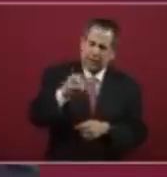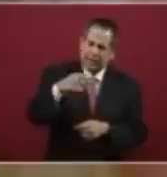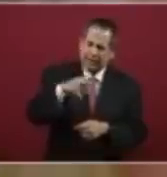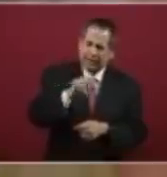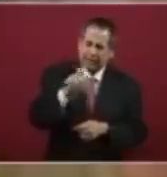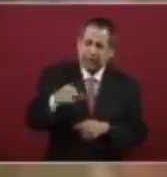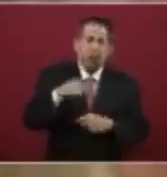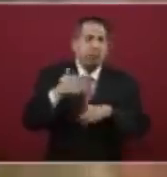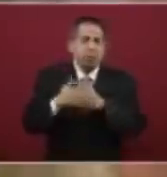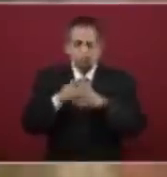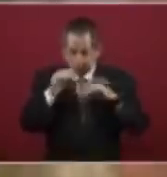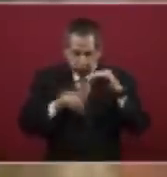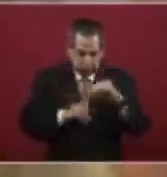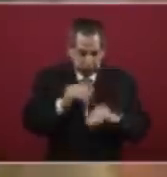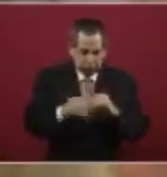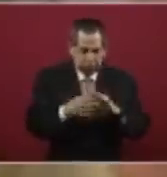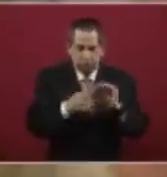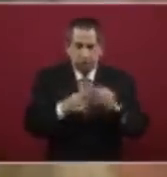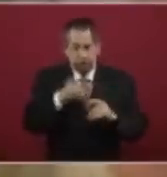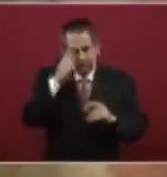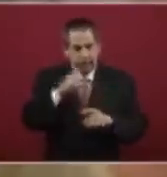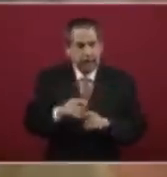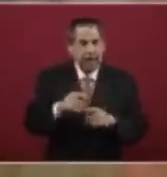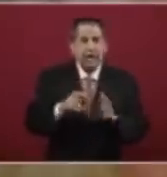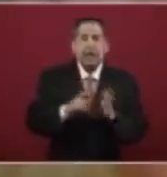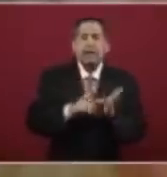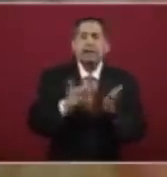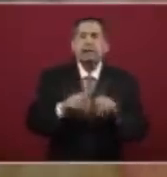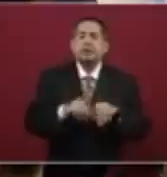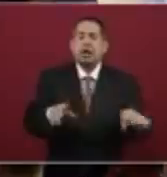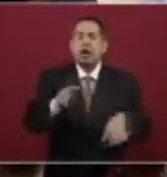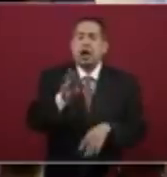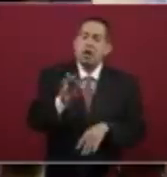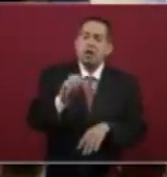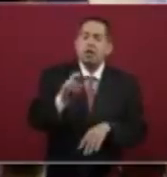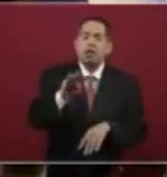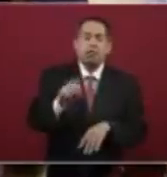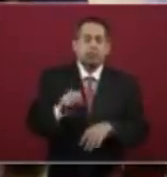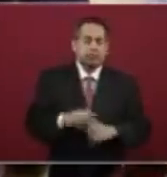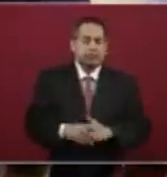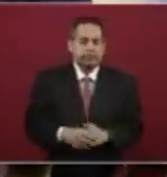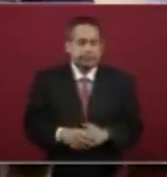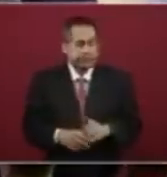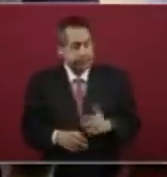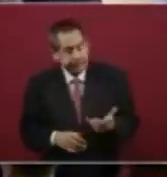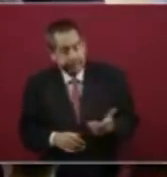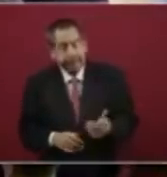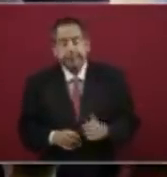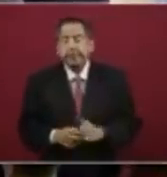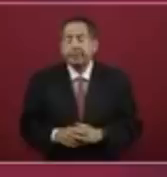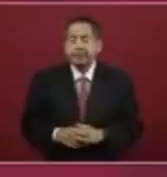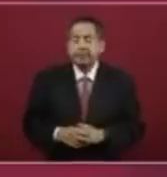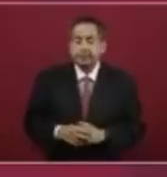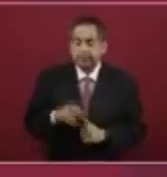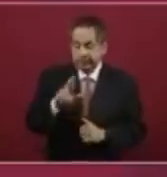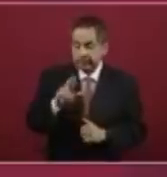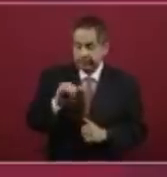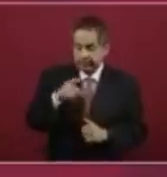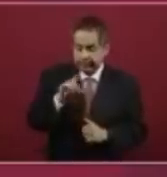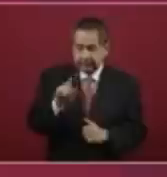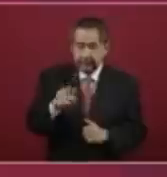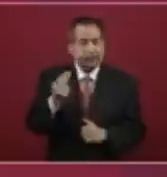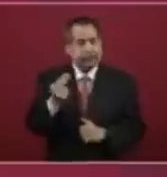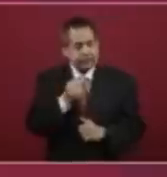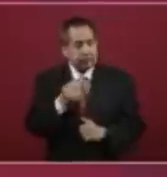reporte especial que estamos haciendo en Forbes, y queremos conocer su opinión respecto a esto. Pues que hay que crear riquezas,